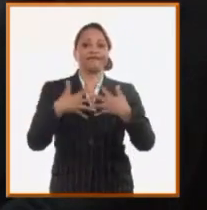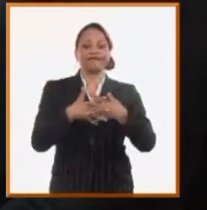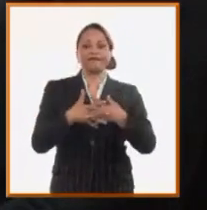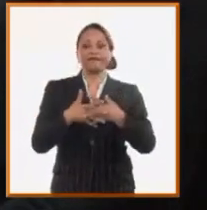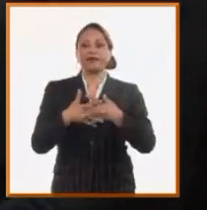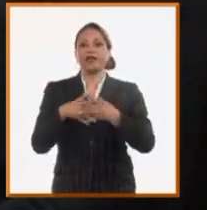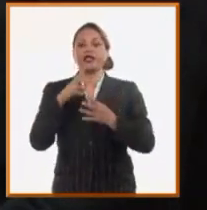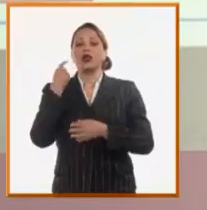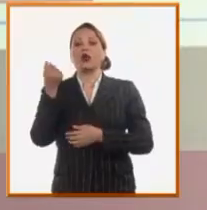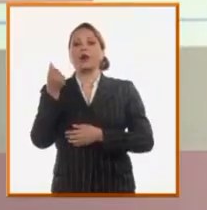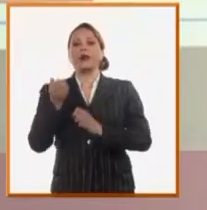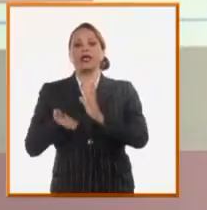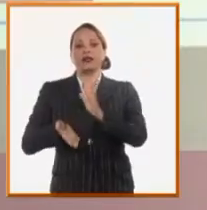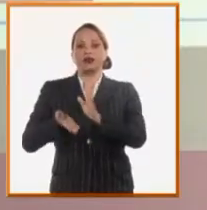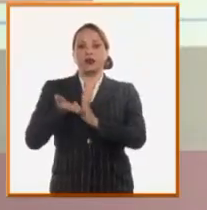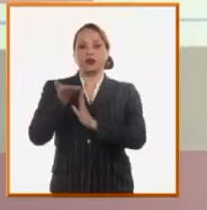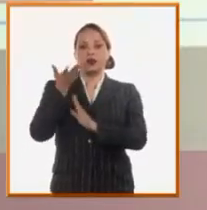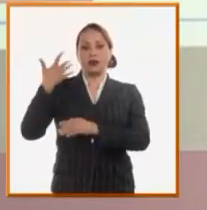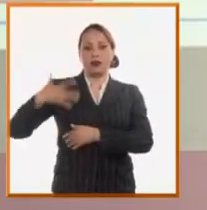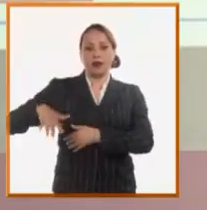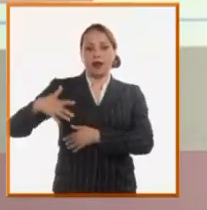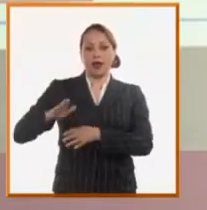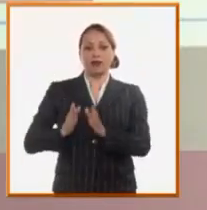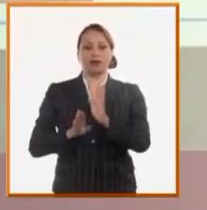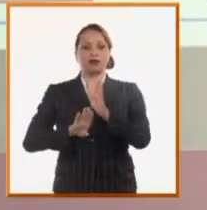comportamiento de los precios, la inflación en este caso.